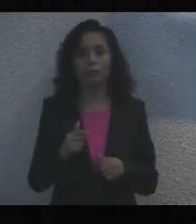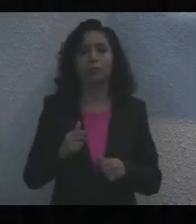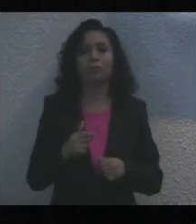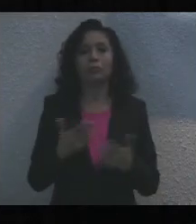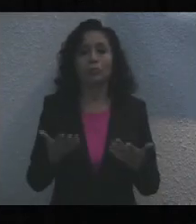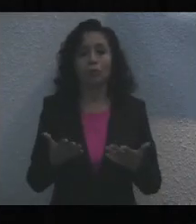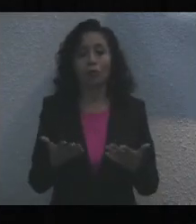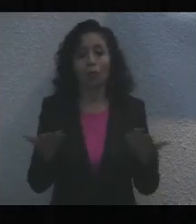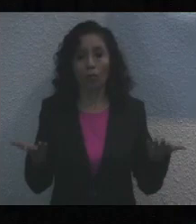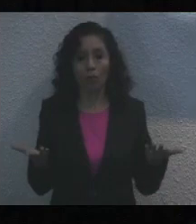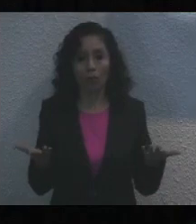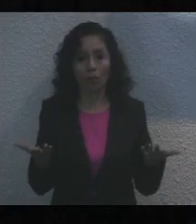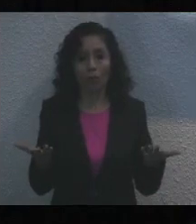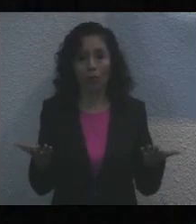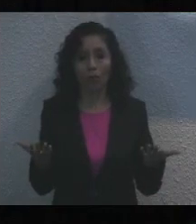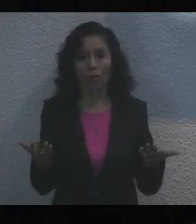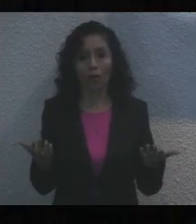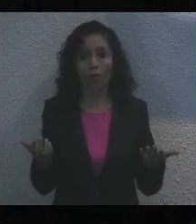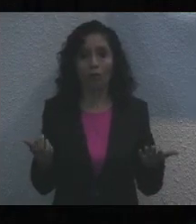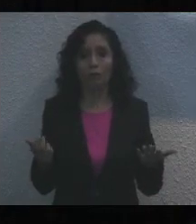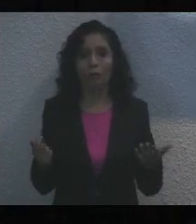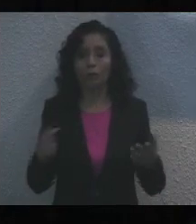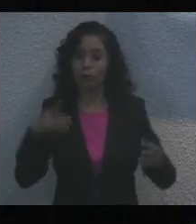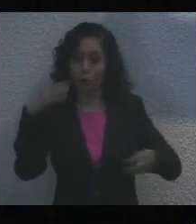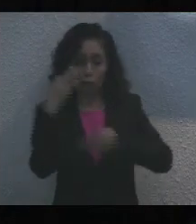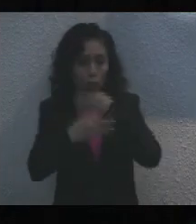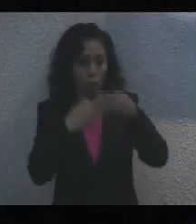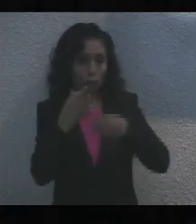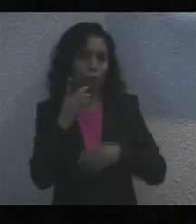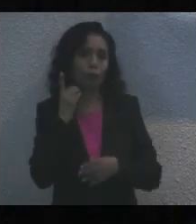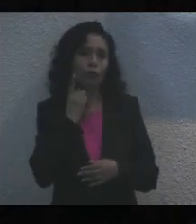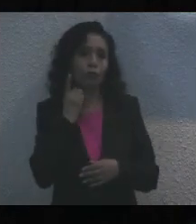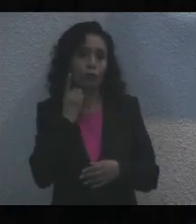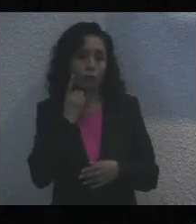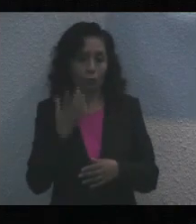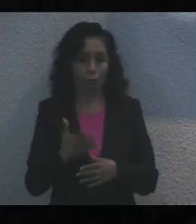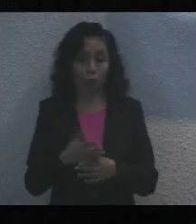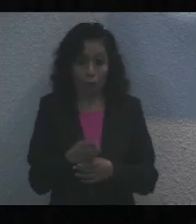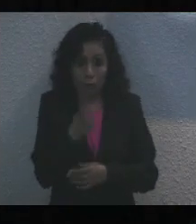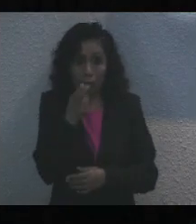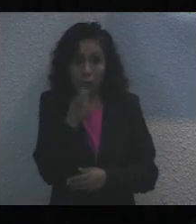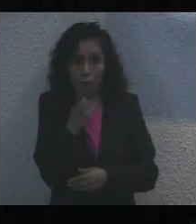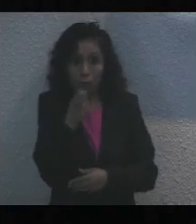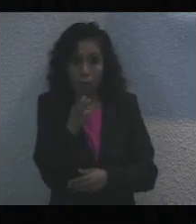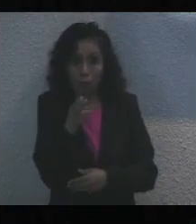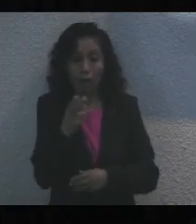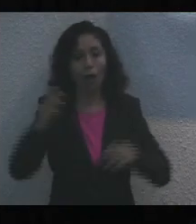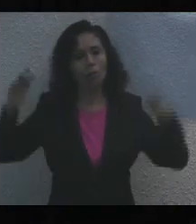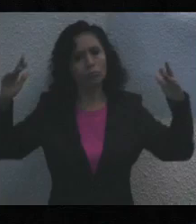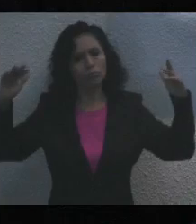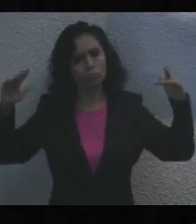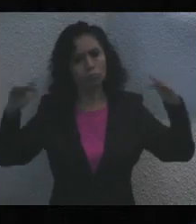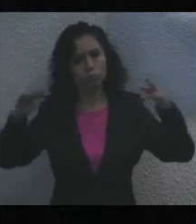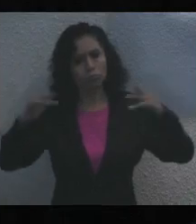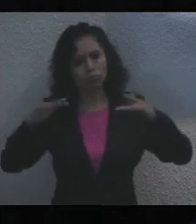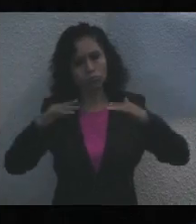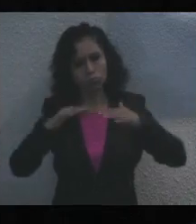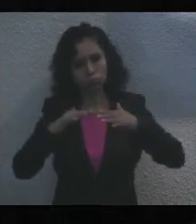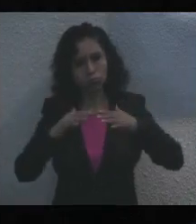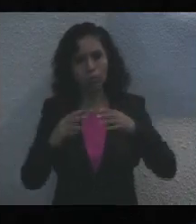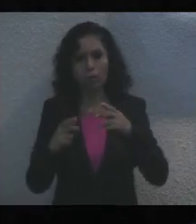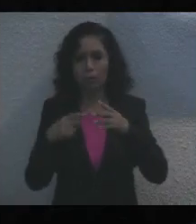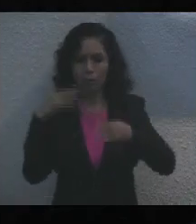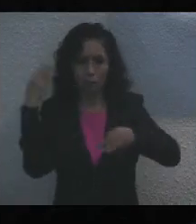por conducto de la legislatura que corresponda, a la cual asistirán los representantes de los